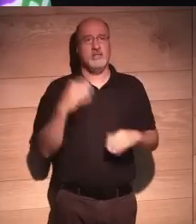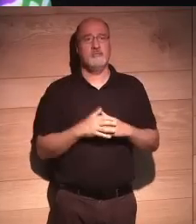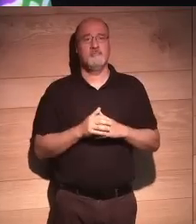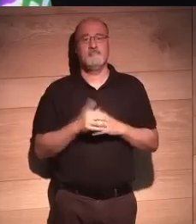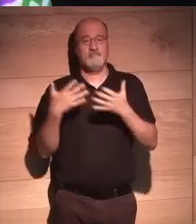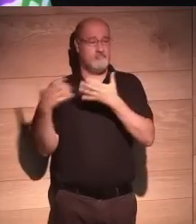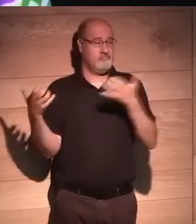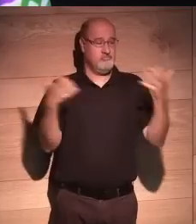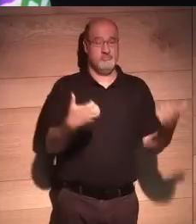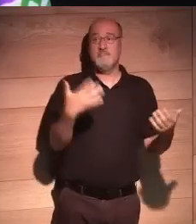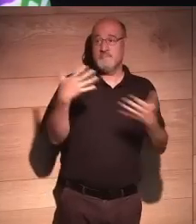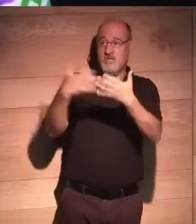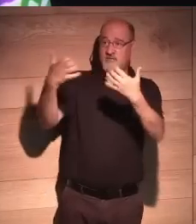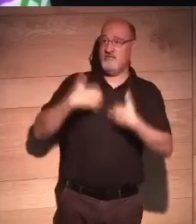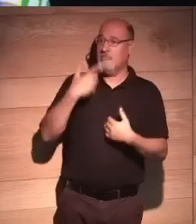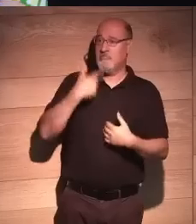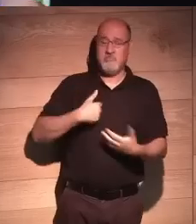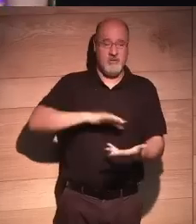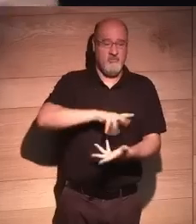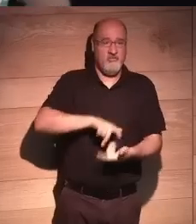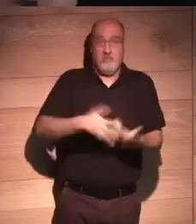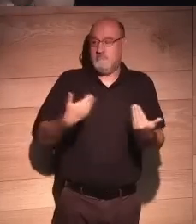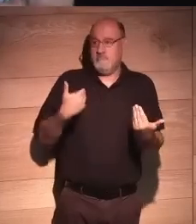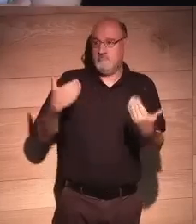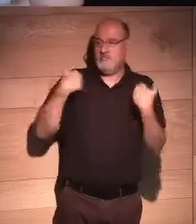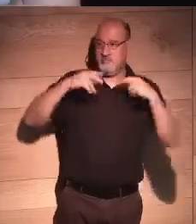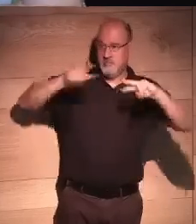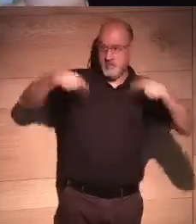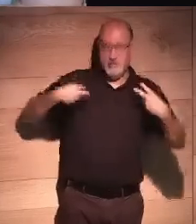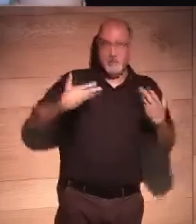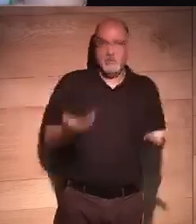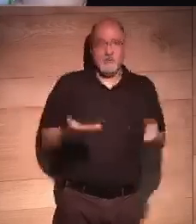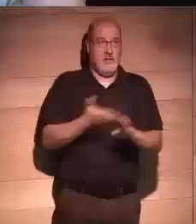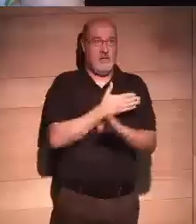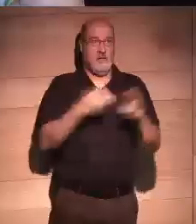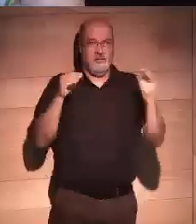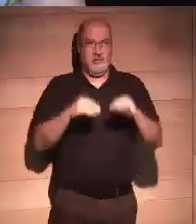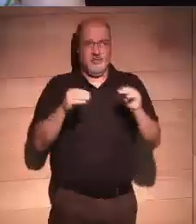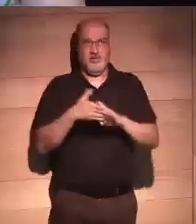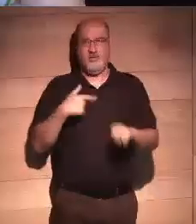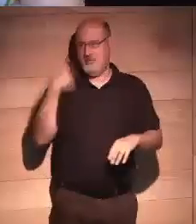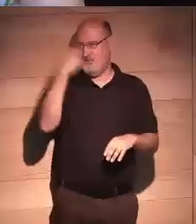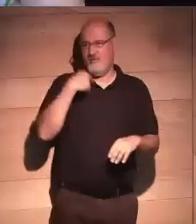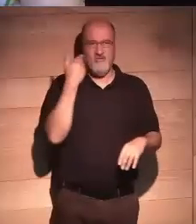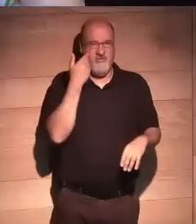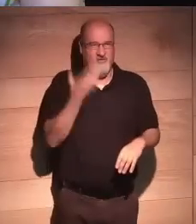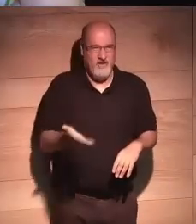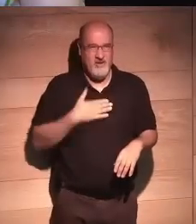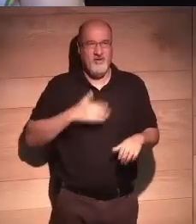le dijera a un tipo como yo que hiciera un informativo era completamente absurdo, porque ya se va a un telebombón y salió un tío feo con